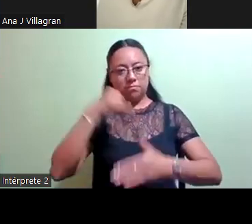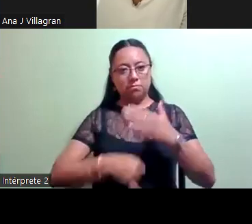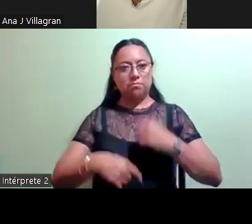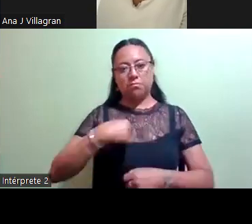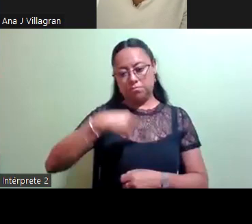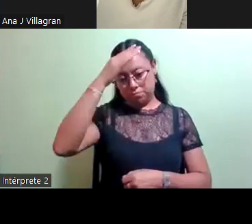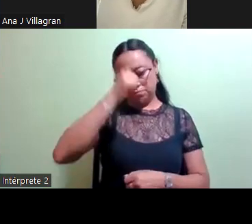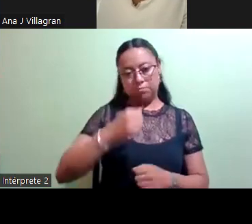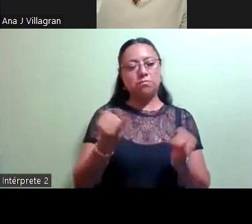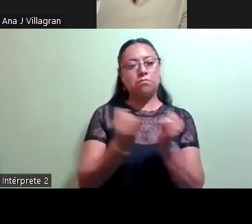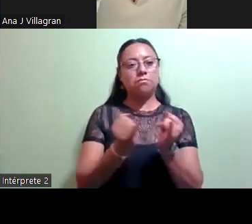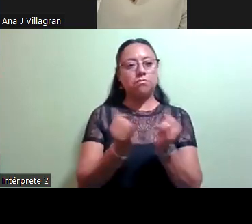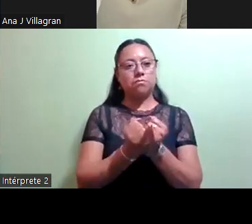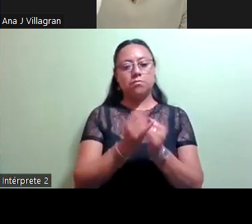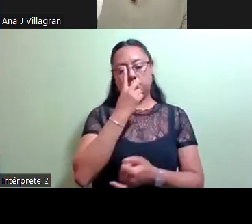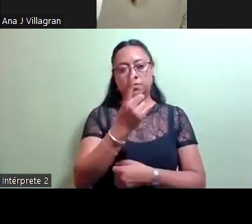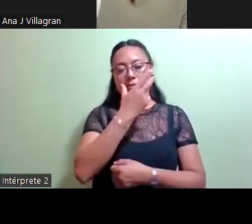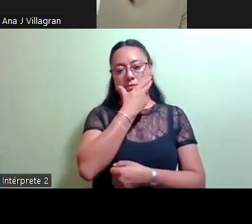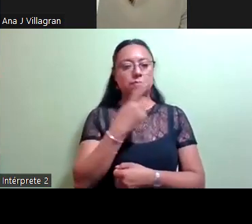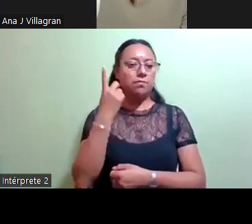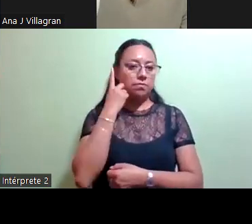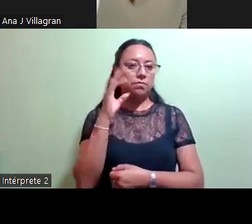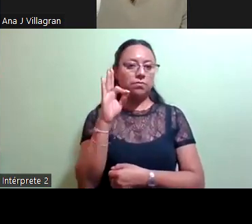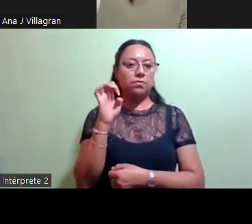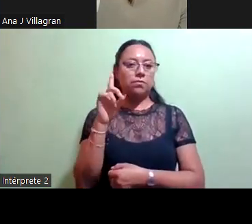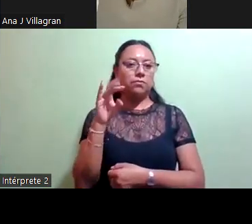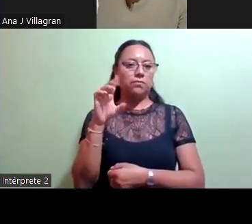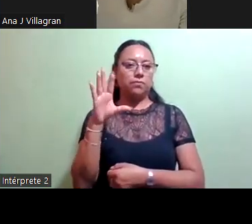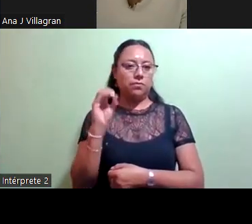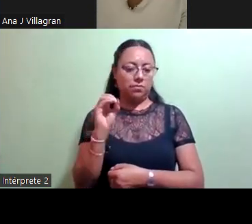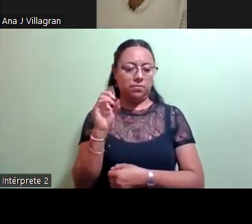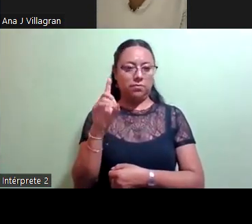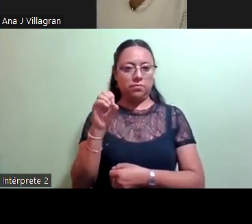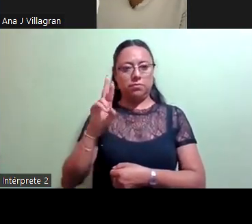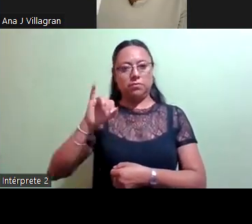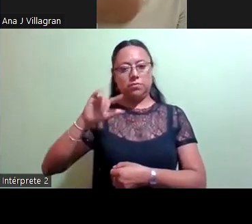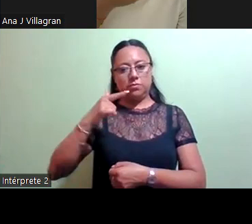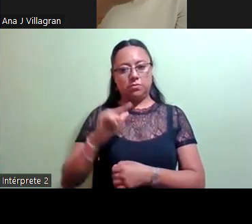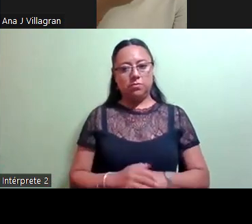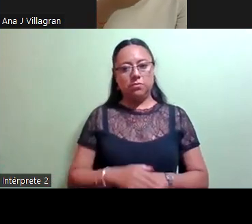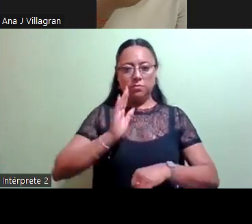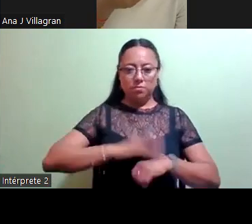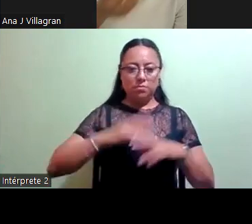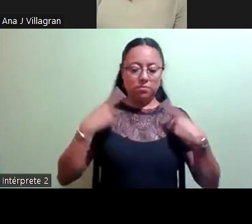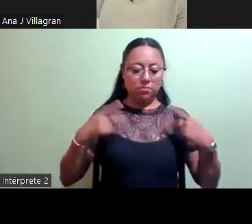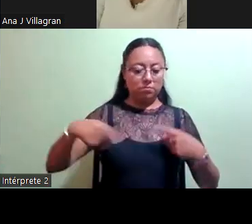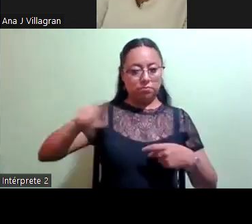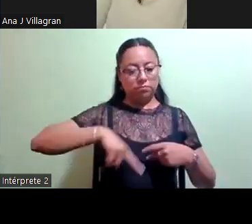lo que comenta también el diputado Federico Doring. La mayor parte de las personas que se dedican al